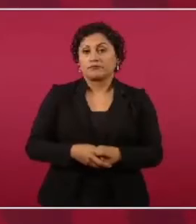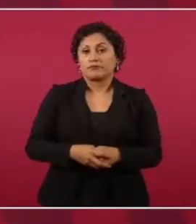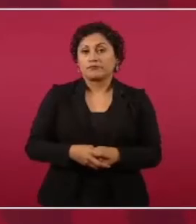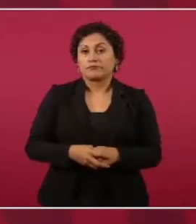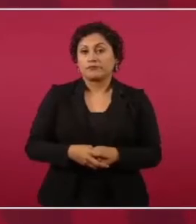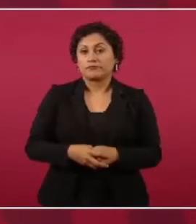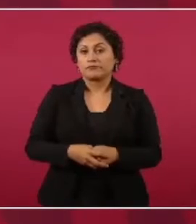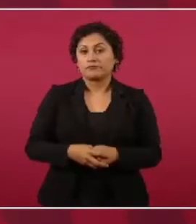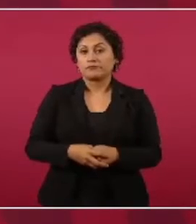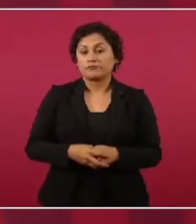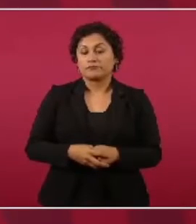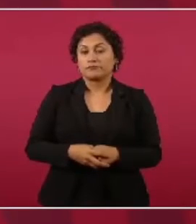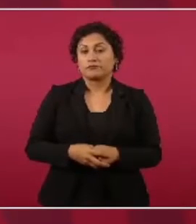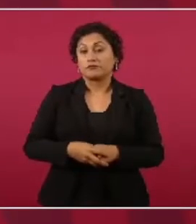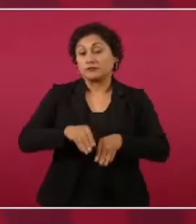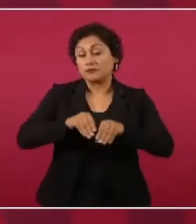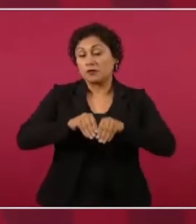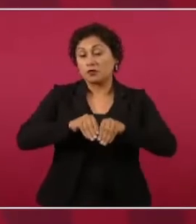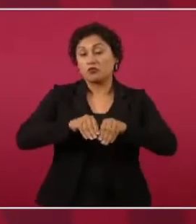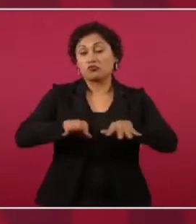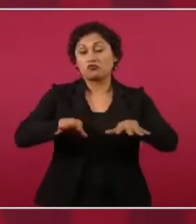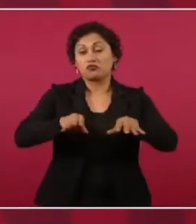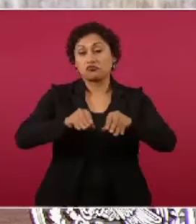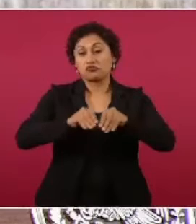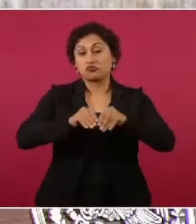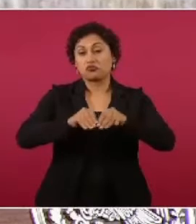esta campaña,